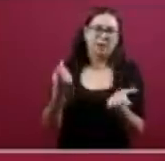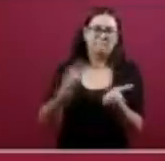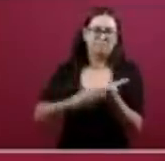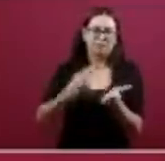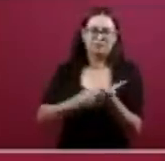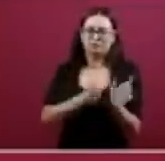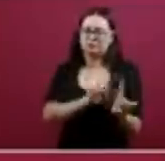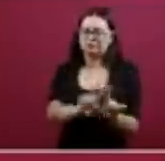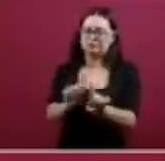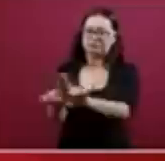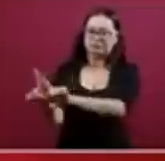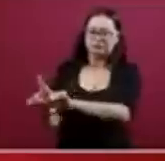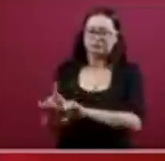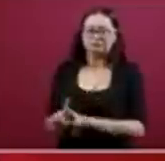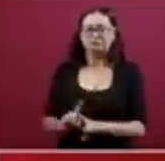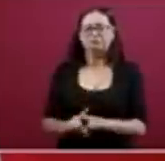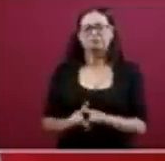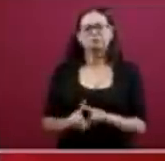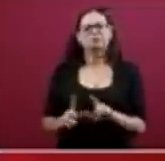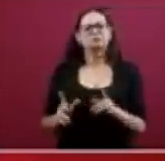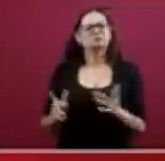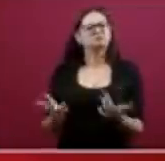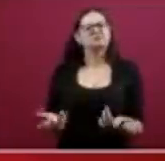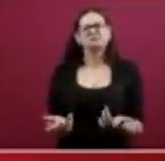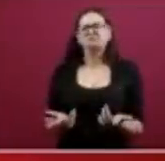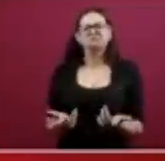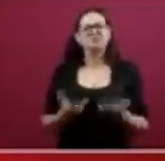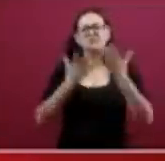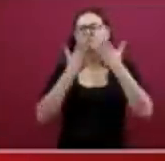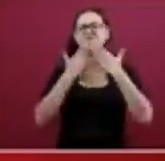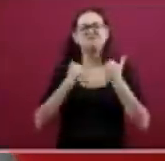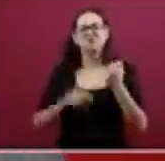demás, no hay problema porque